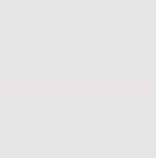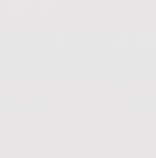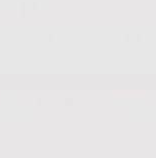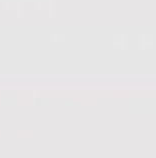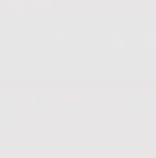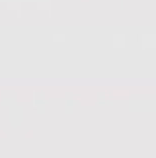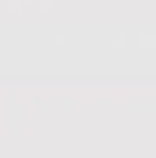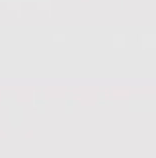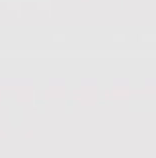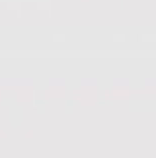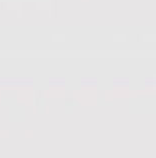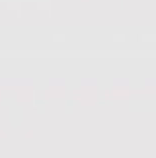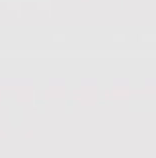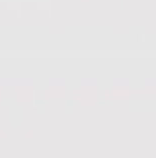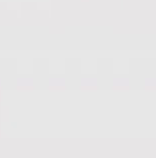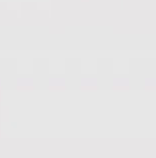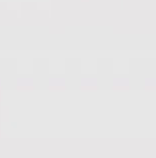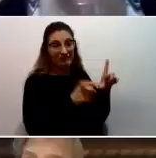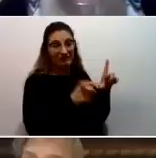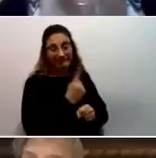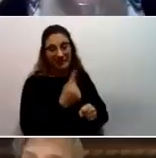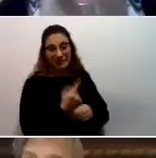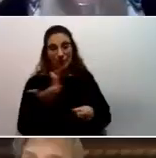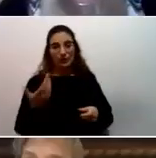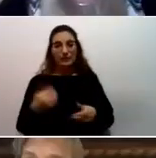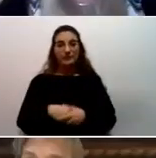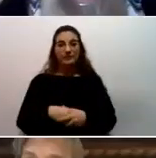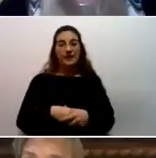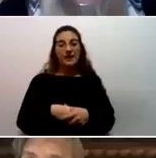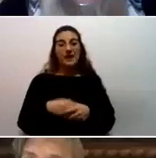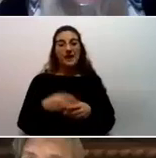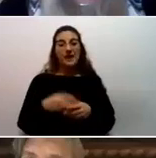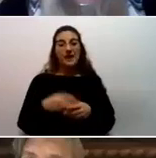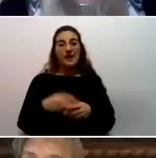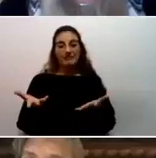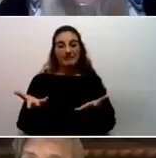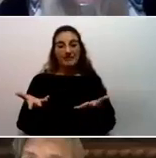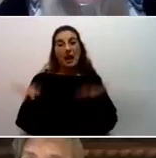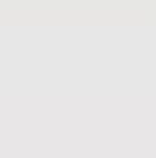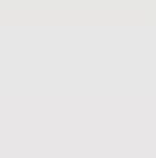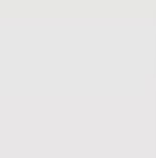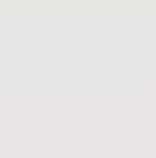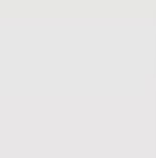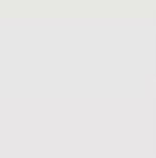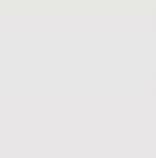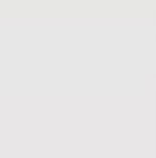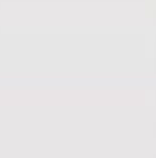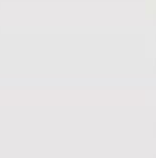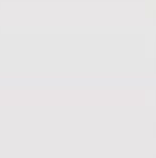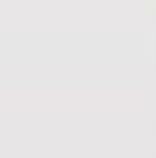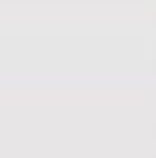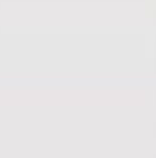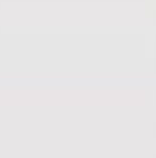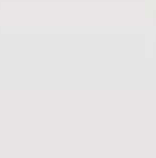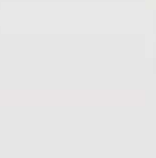podido Ver el video Y bueno Los espero Para otra Otra jornada Y